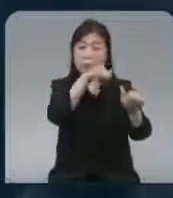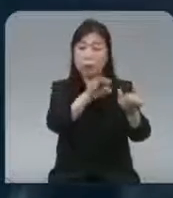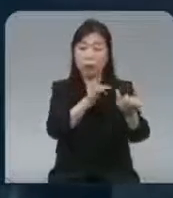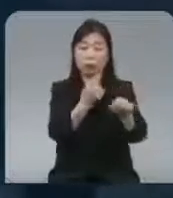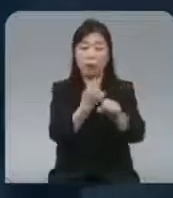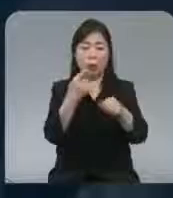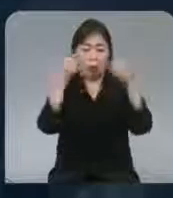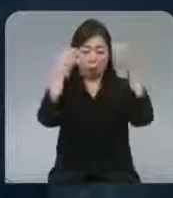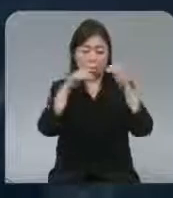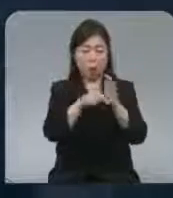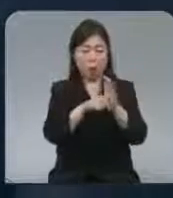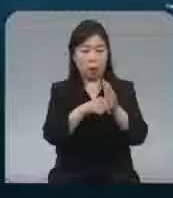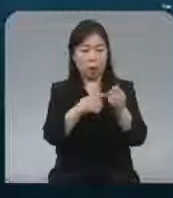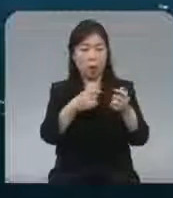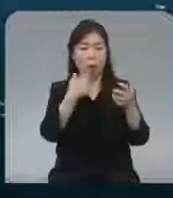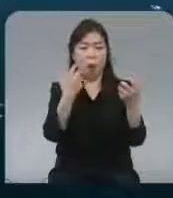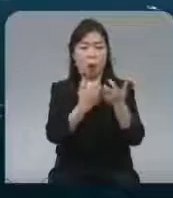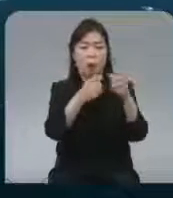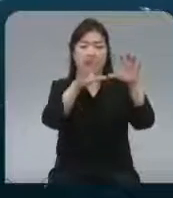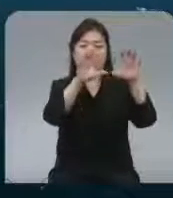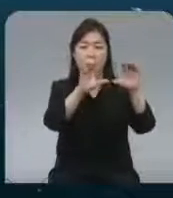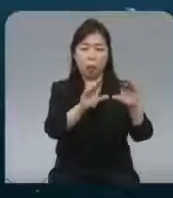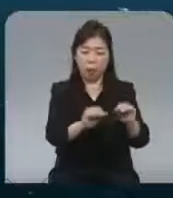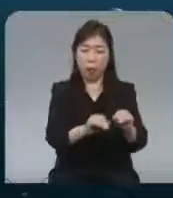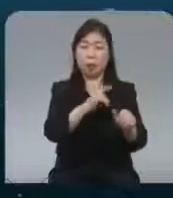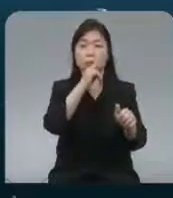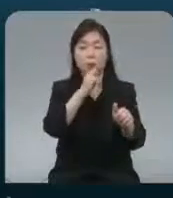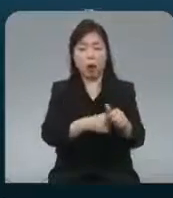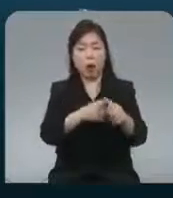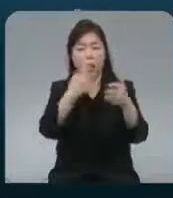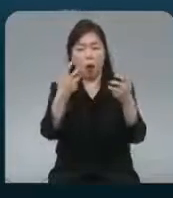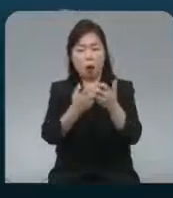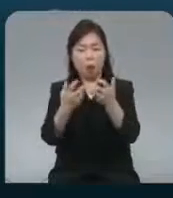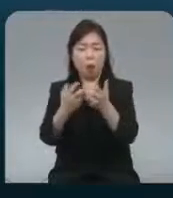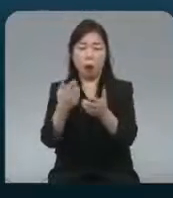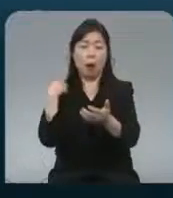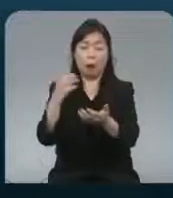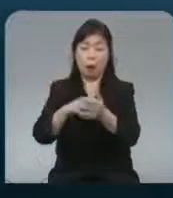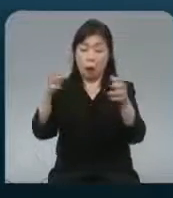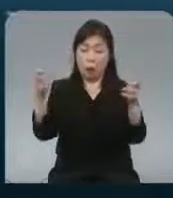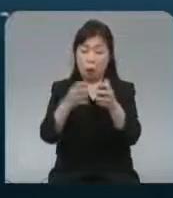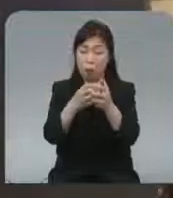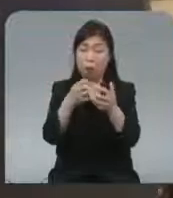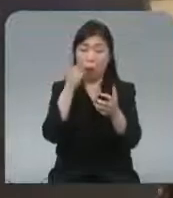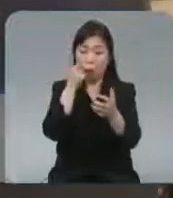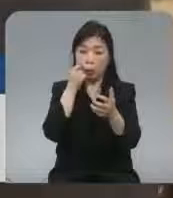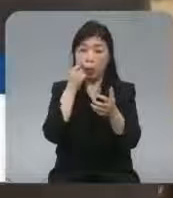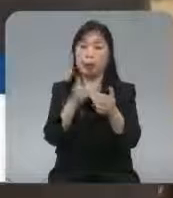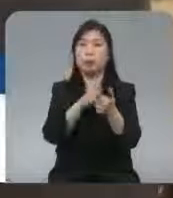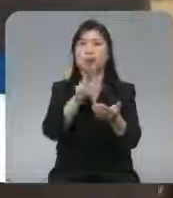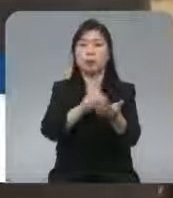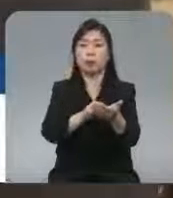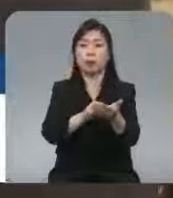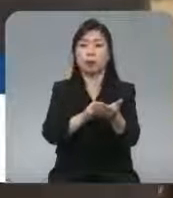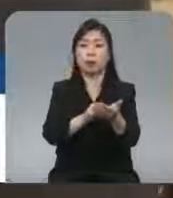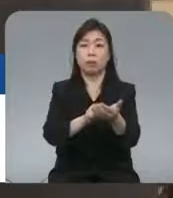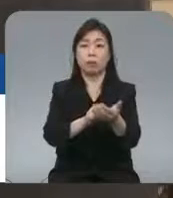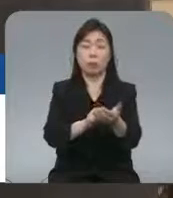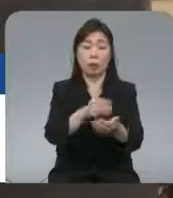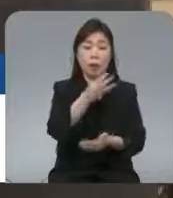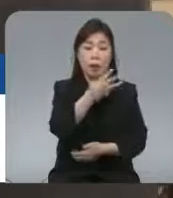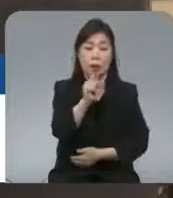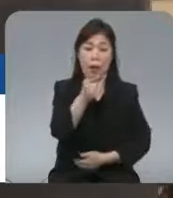derivados de la niña en tanto en el ártico también anticipan fuertes de frío a largo plazo derivadas asimismo de la congestión